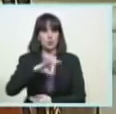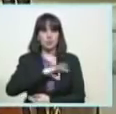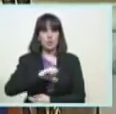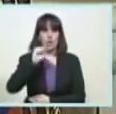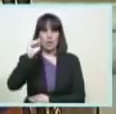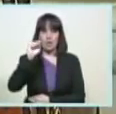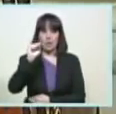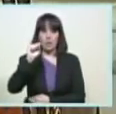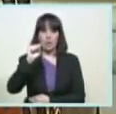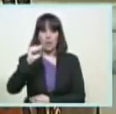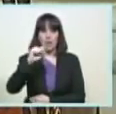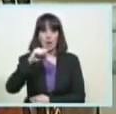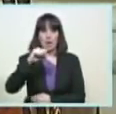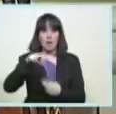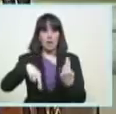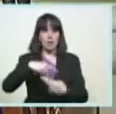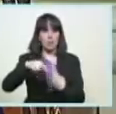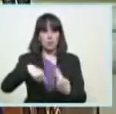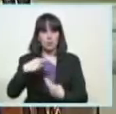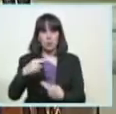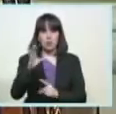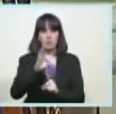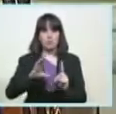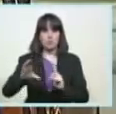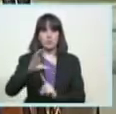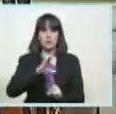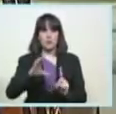o las revoluciones culturales